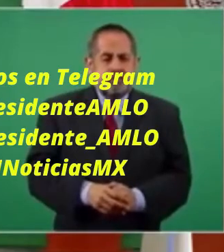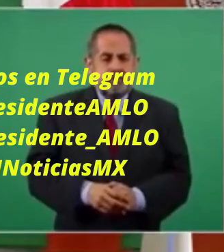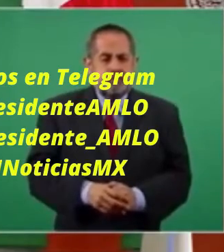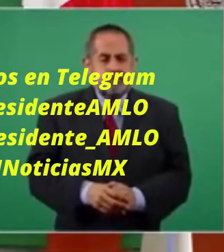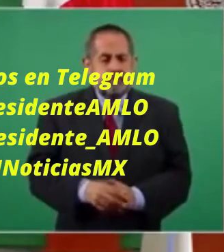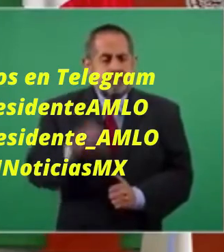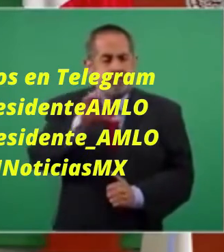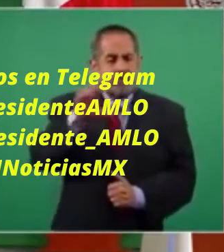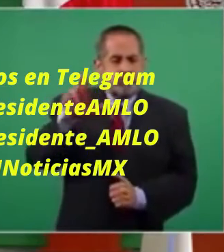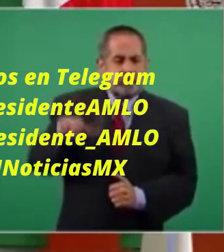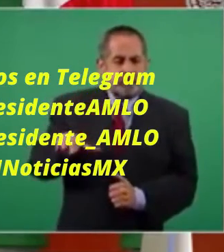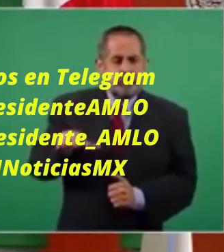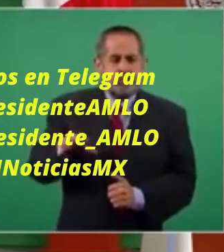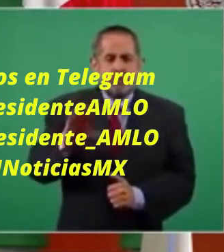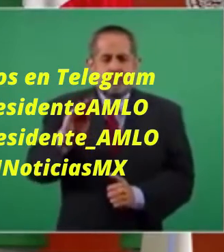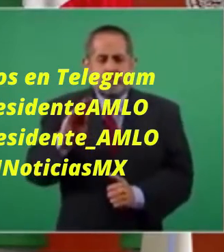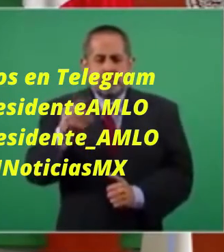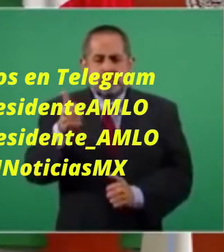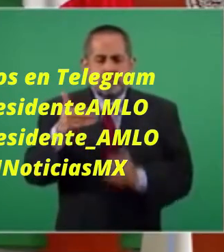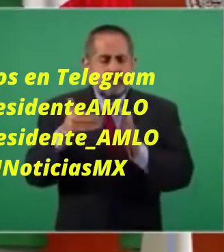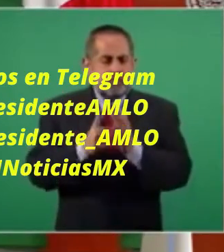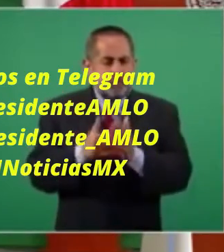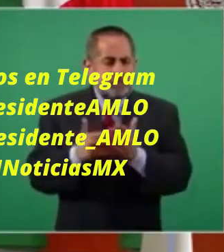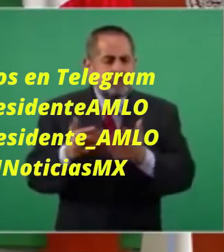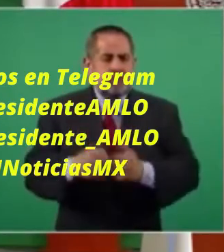Costa Rica, 96,000.